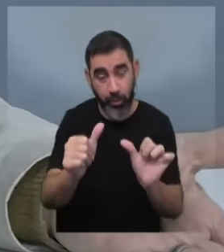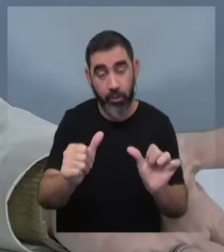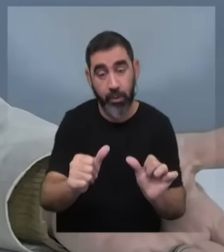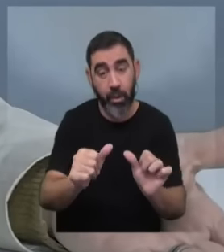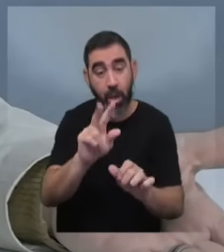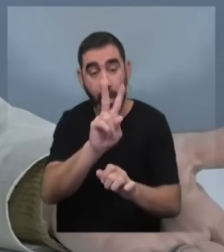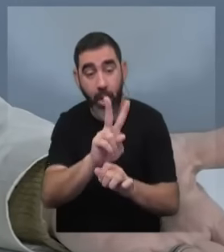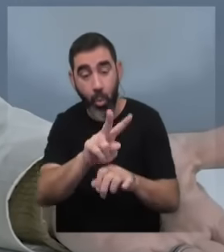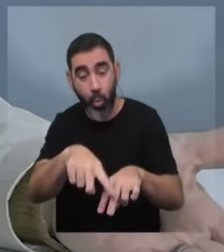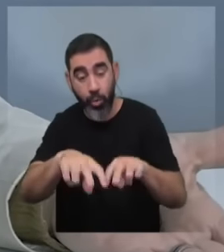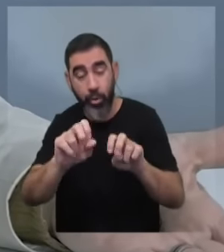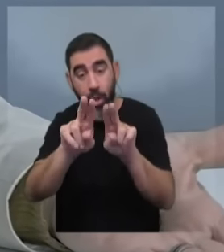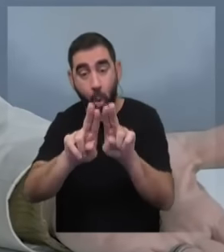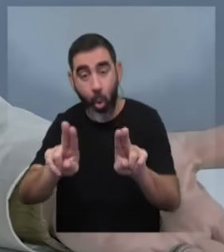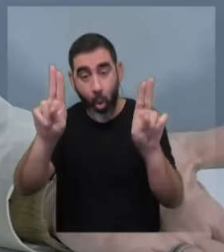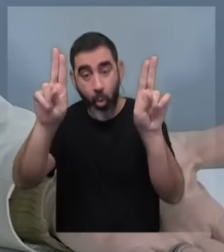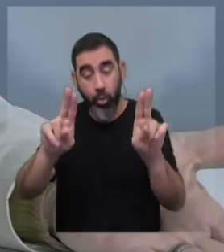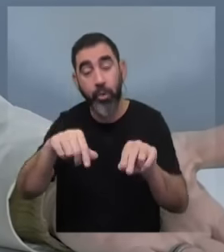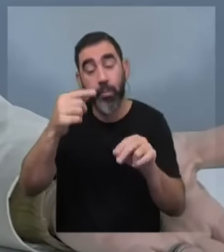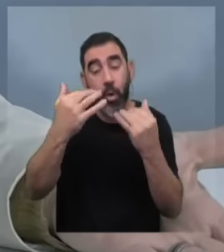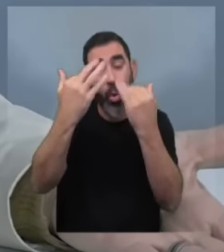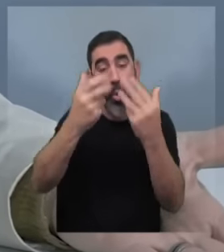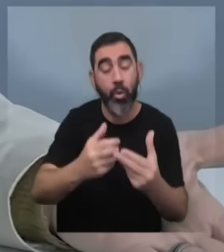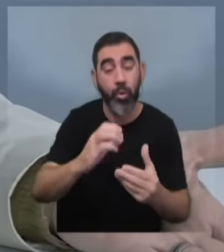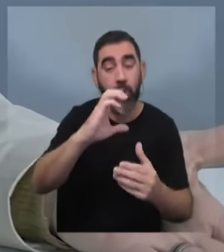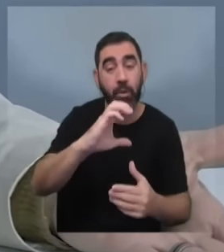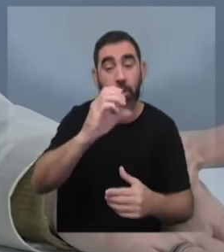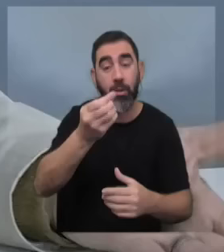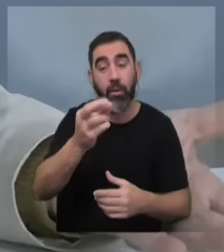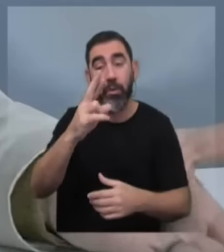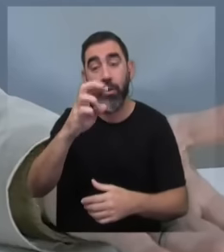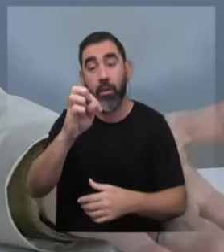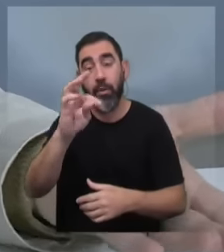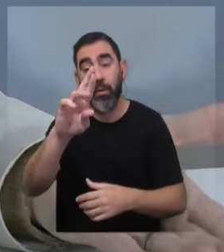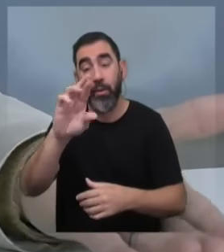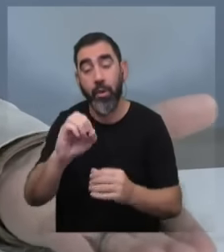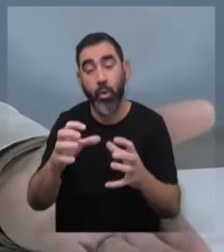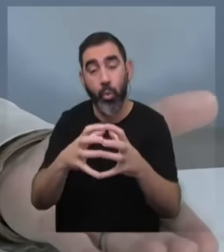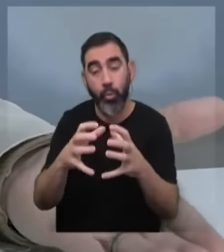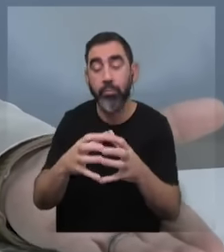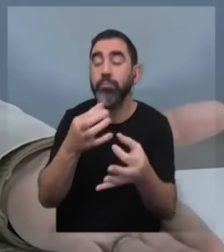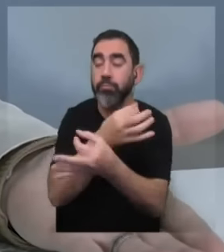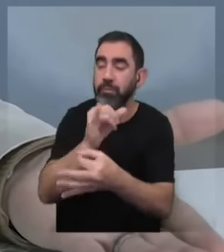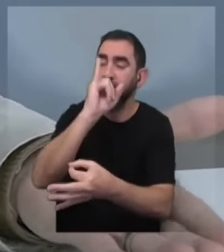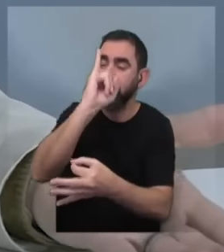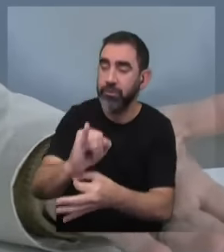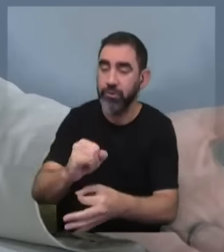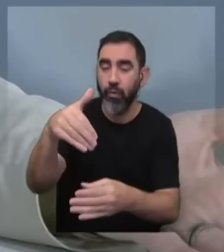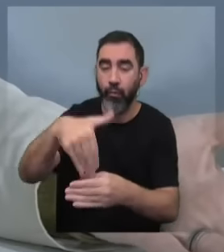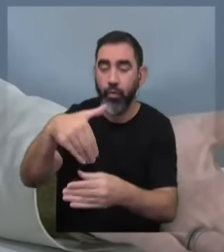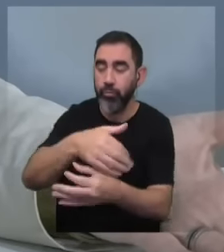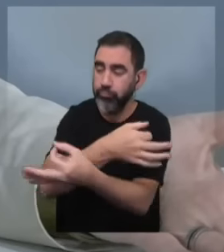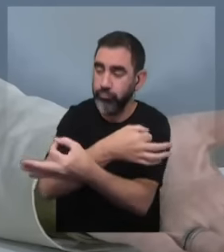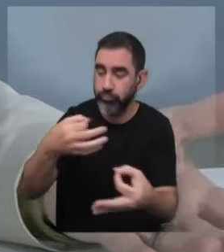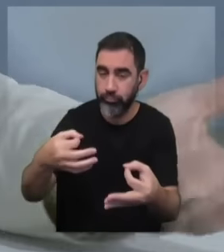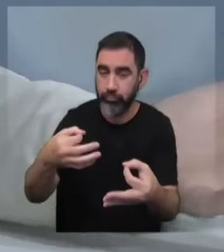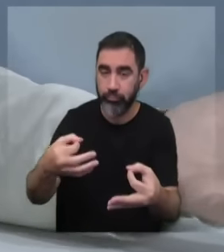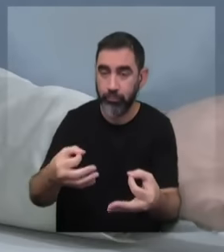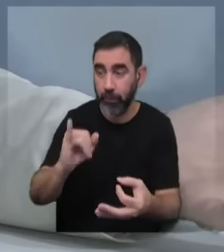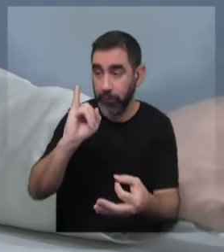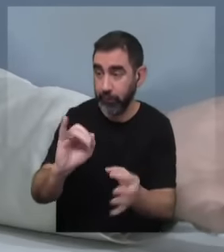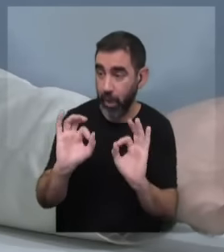auditoría tanto de Naciones Unidas como de la organización vinculada Carter nos den el aval de que esa lesión se hizo de buena manera